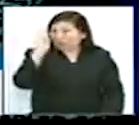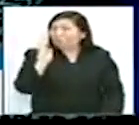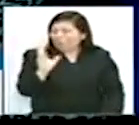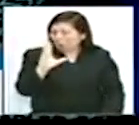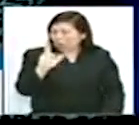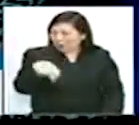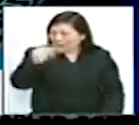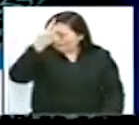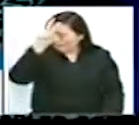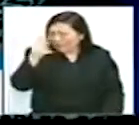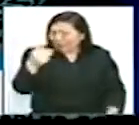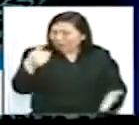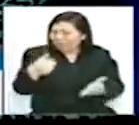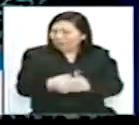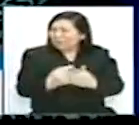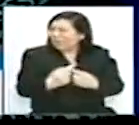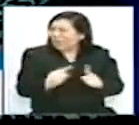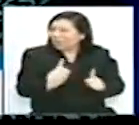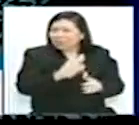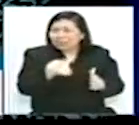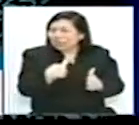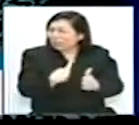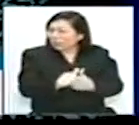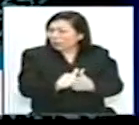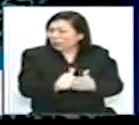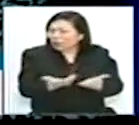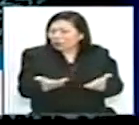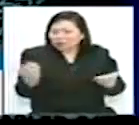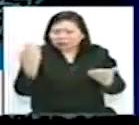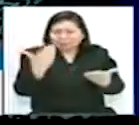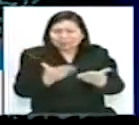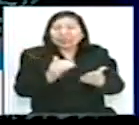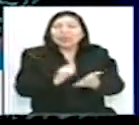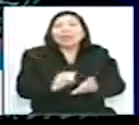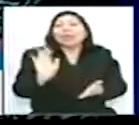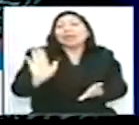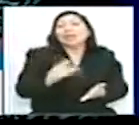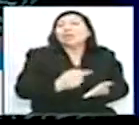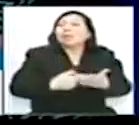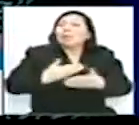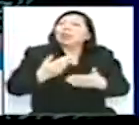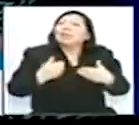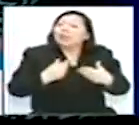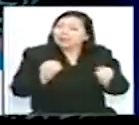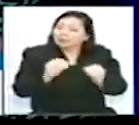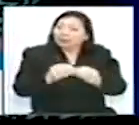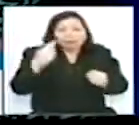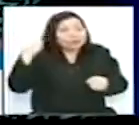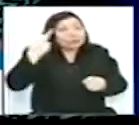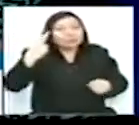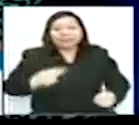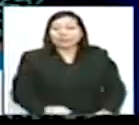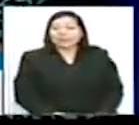siga robando a nuestra patria frente a la indiferencia de todos en un acontecimiento que ellos mismos han generado tiene que llevarnos a la